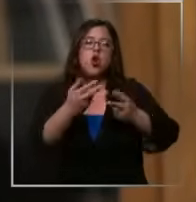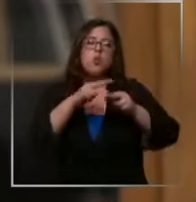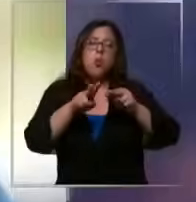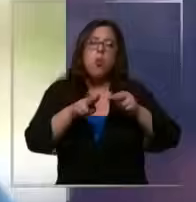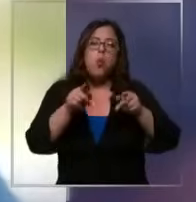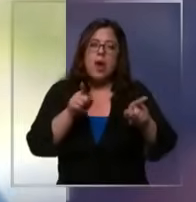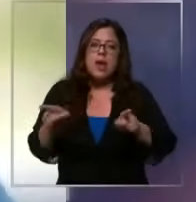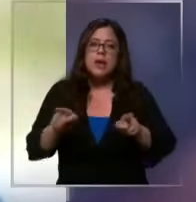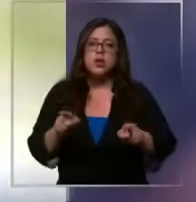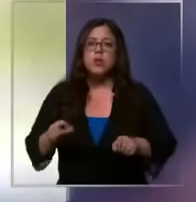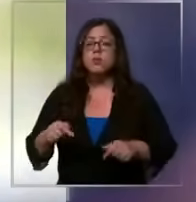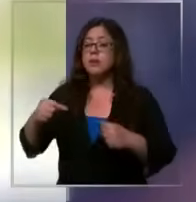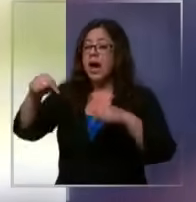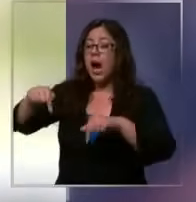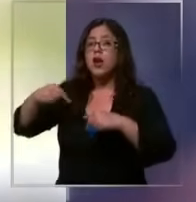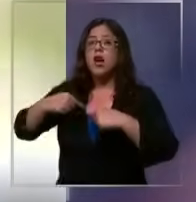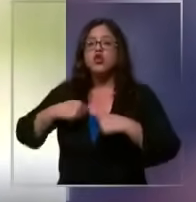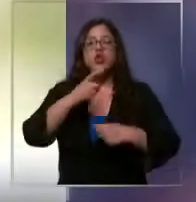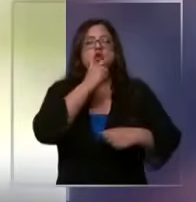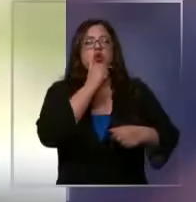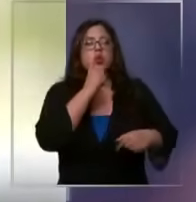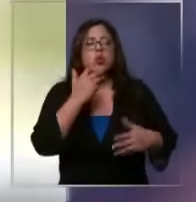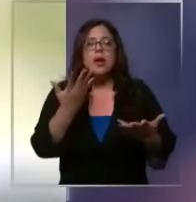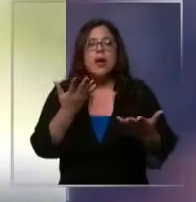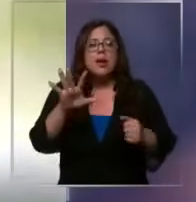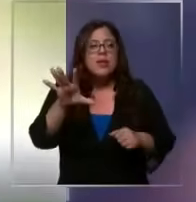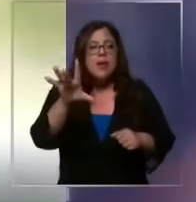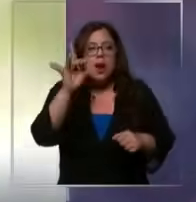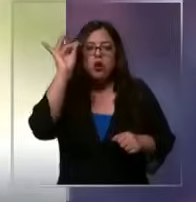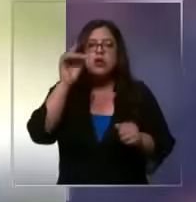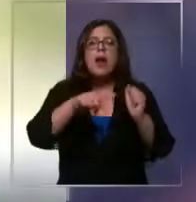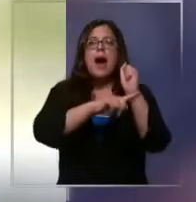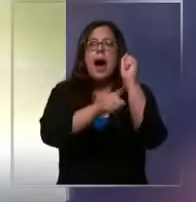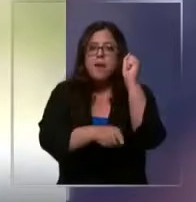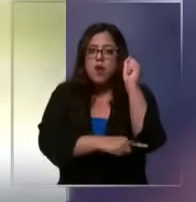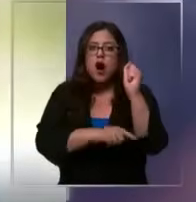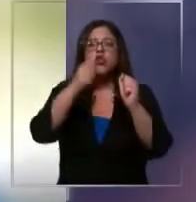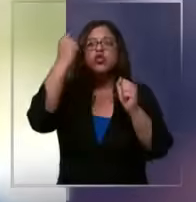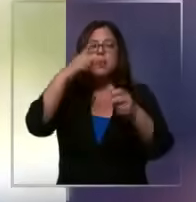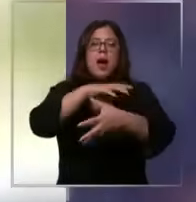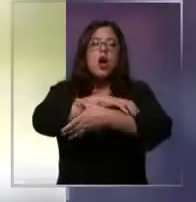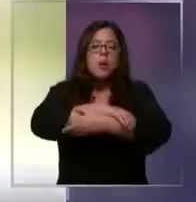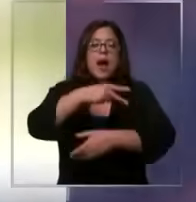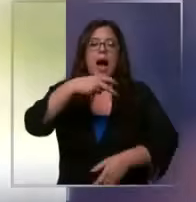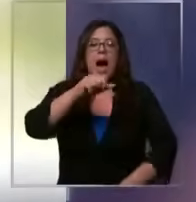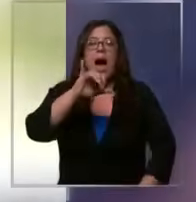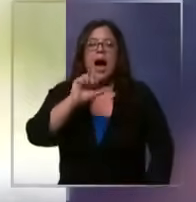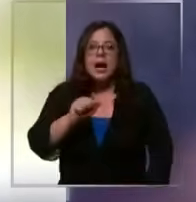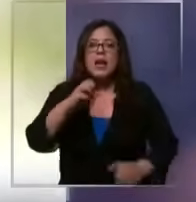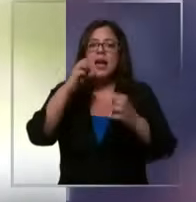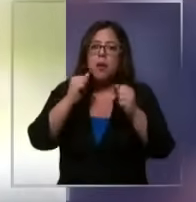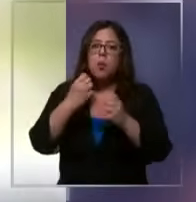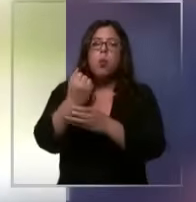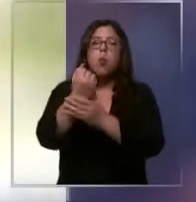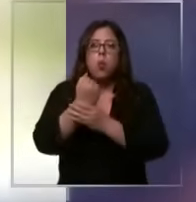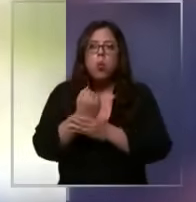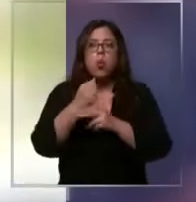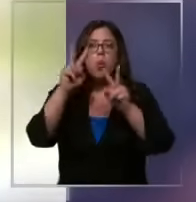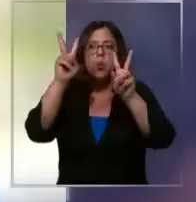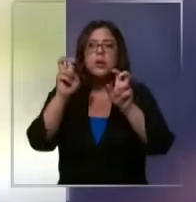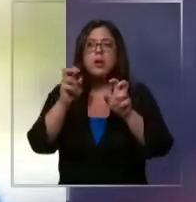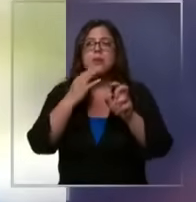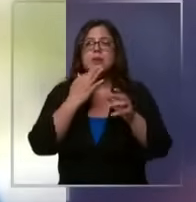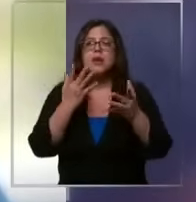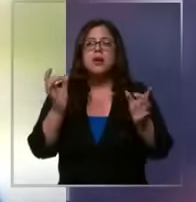tipo de gestiones. Pero estoy ahora en la disyuntiva de encontrar un abogado que sepa del convenio de la Haya, que se interiorice con el caso, que eso lleva un